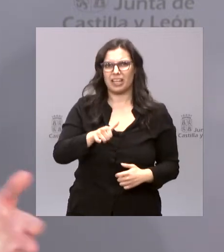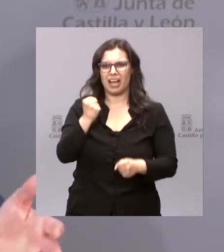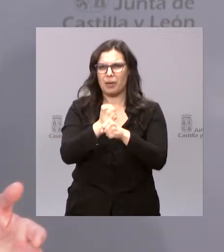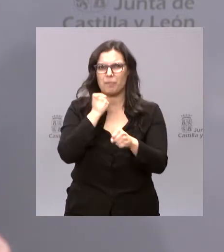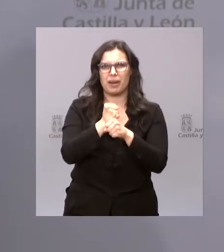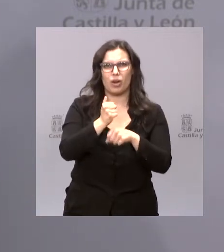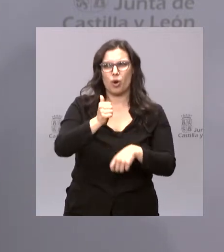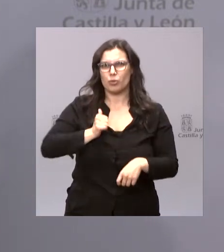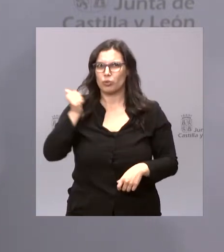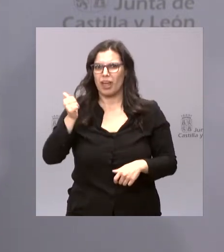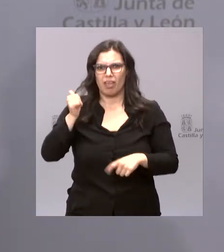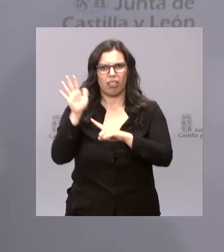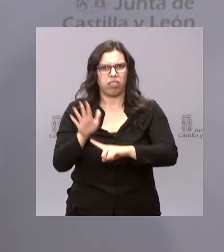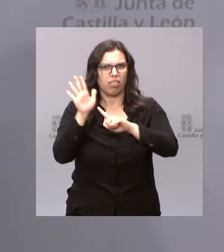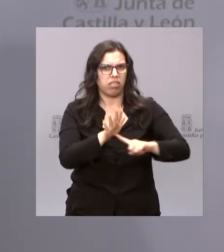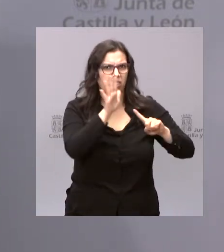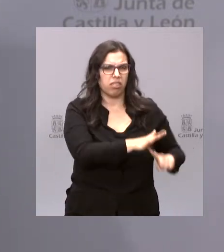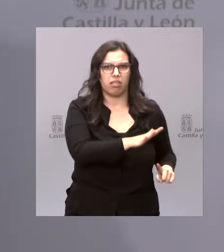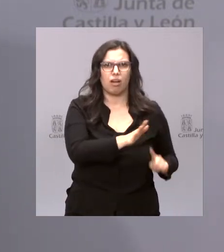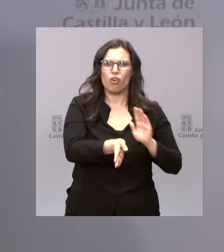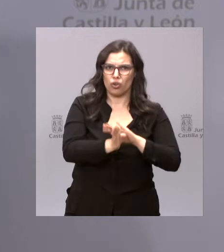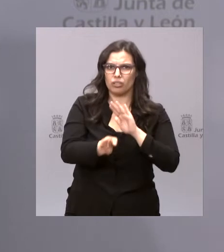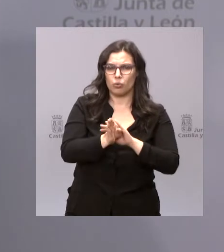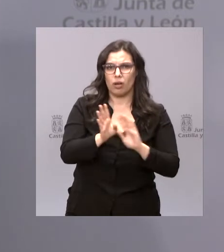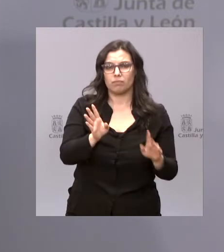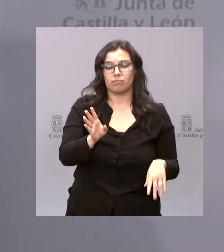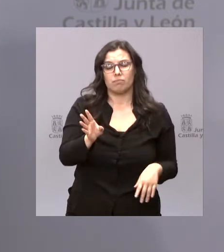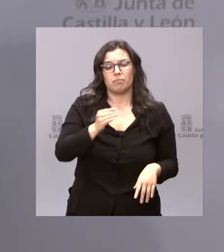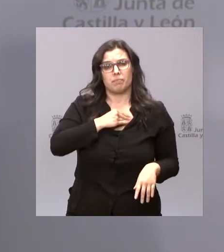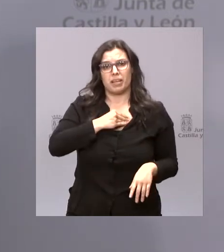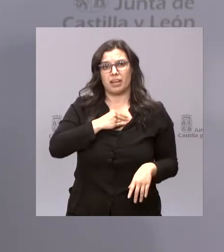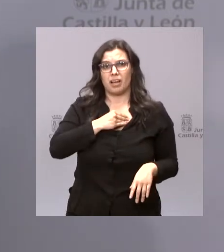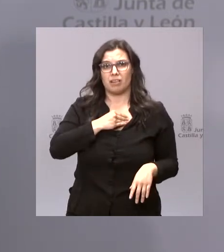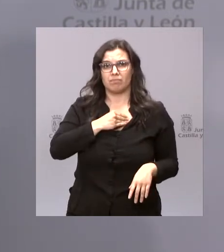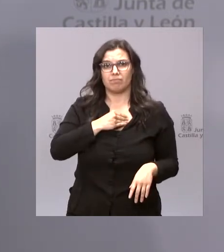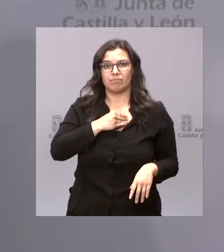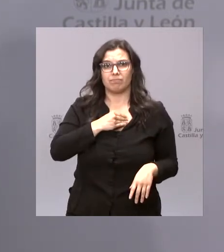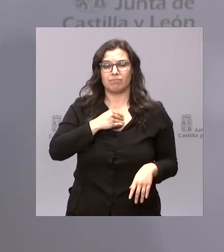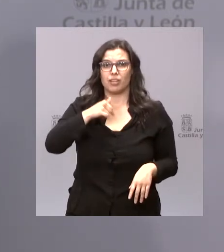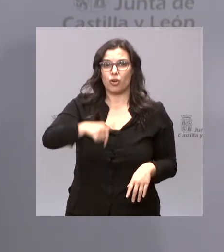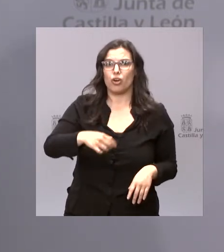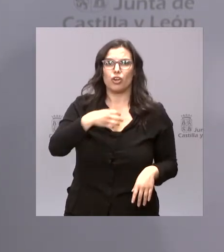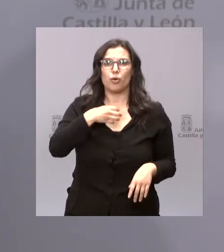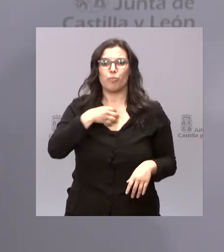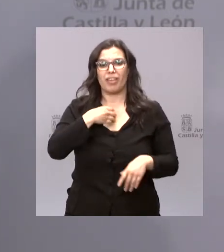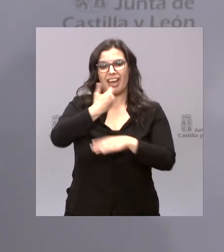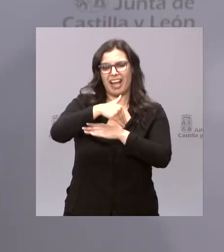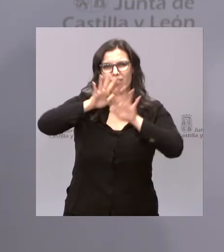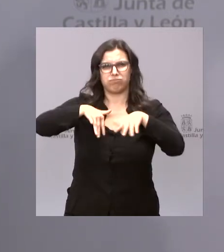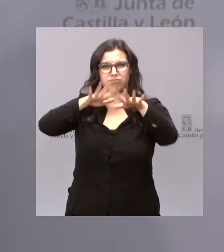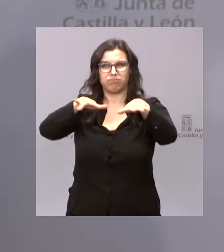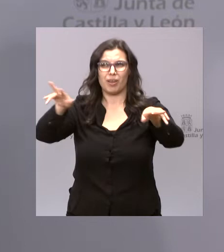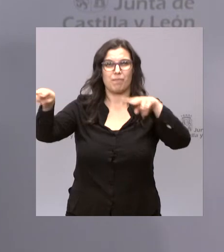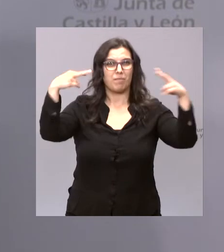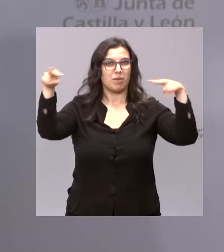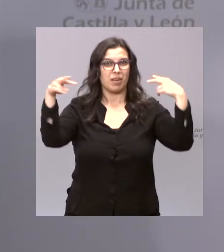las oportunidades. En fin, lamentamos que hoy no puedan ser tan visibles en la calle debido a la pandemia, pero